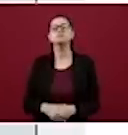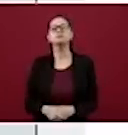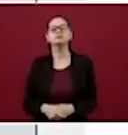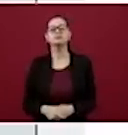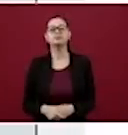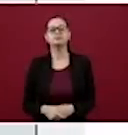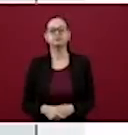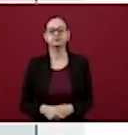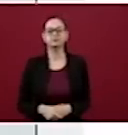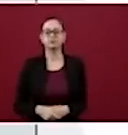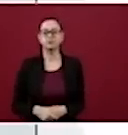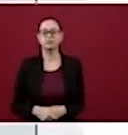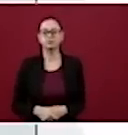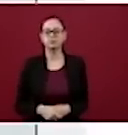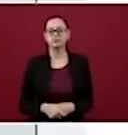Y